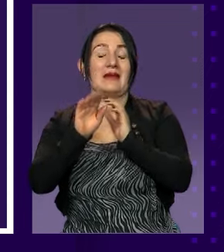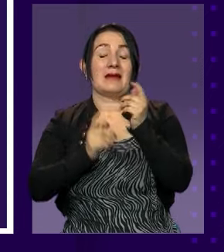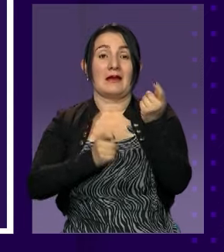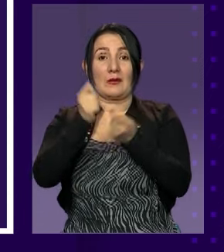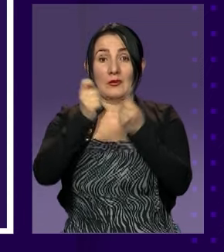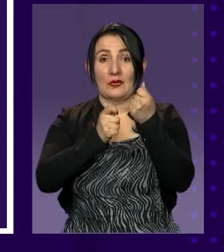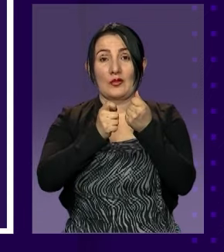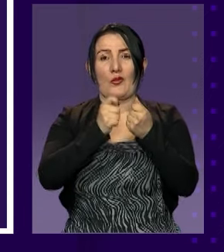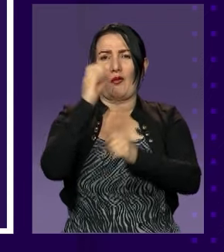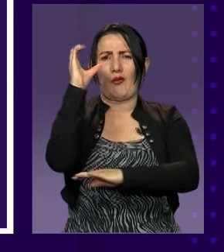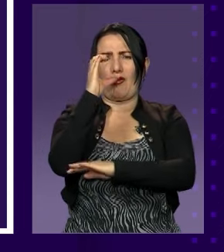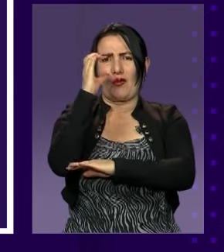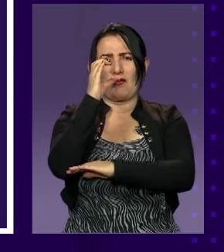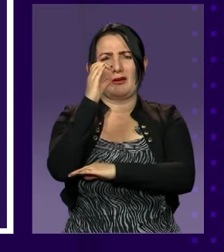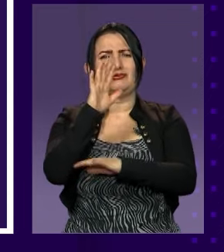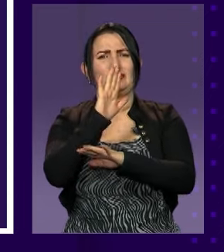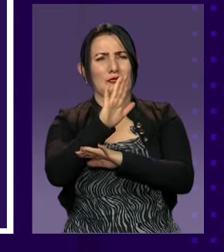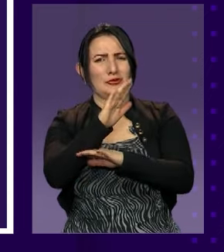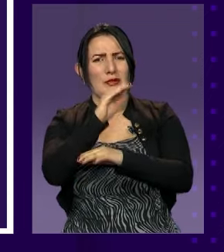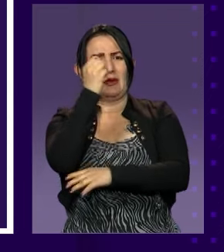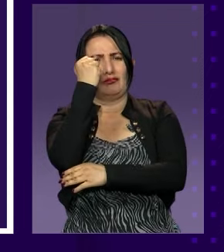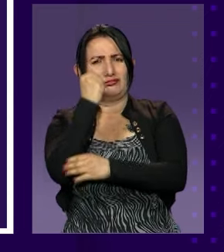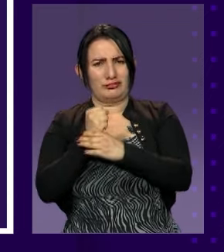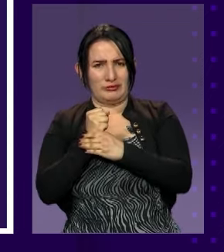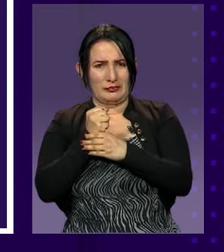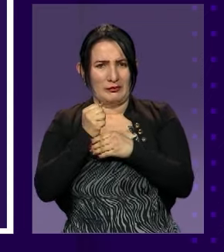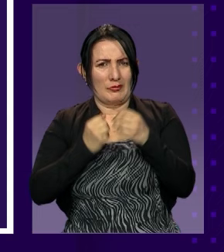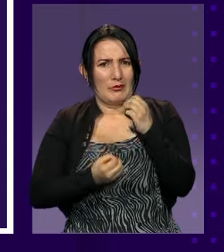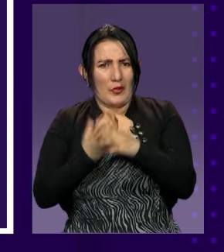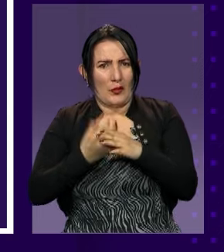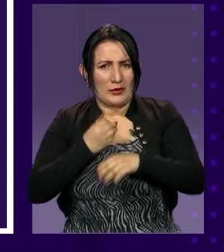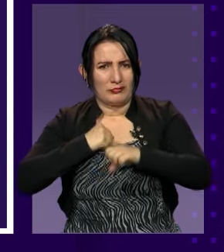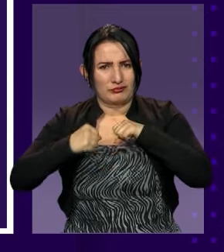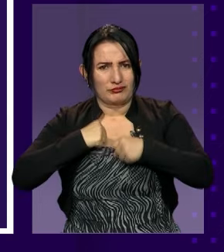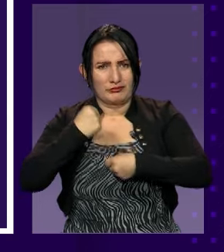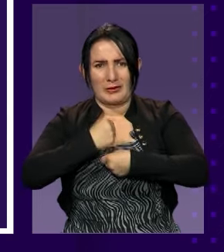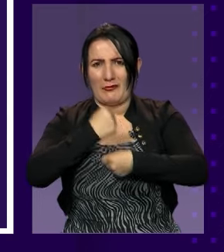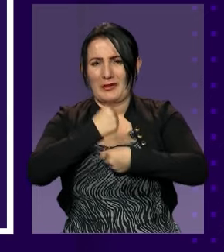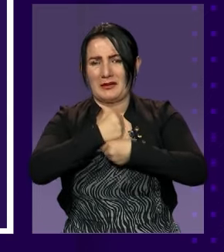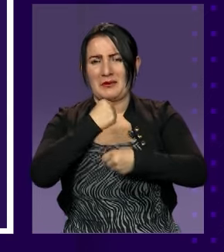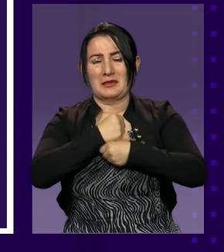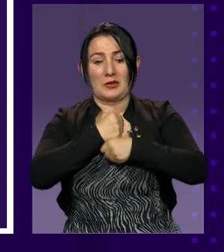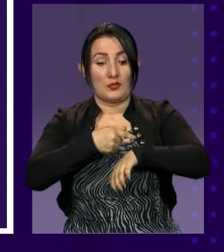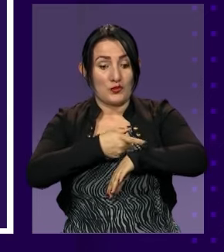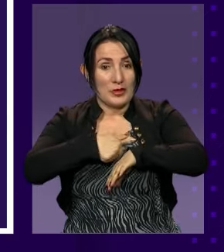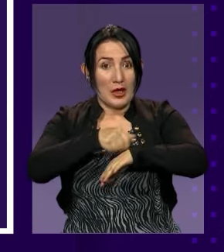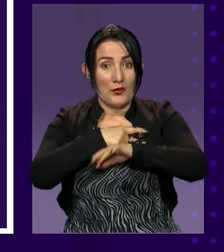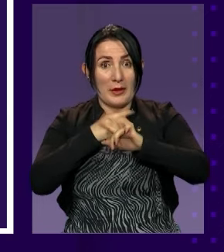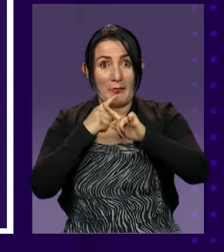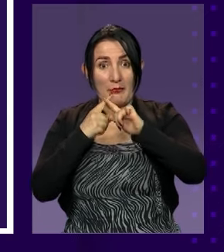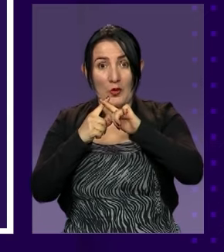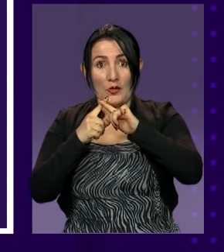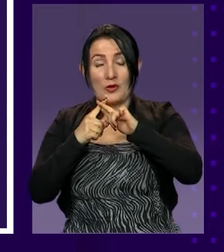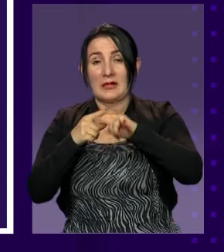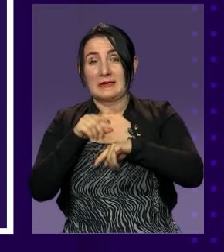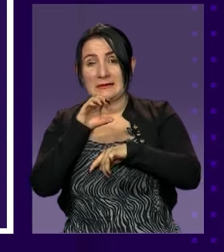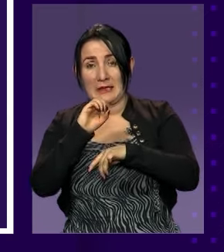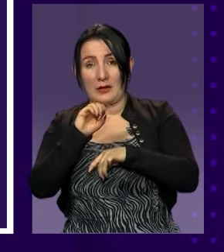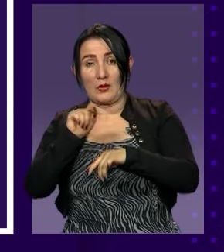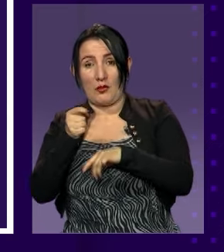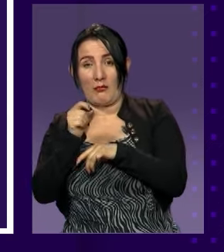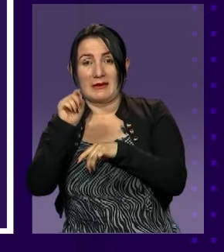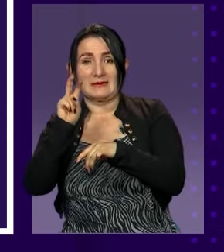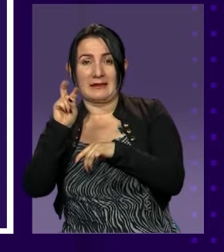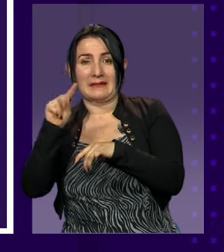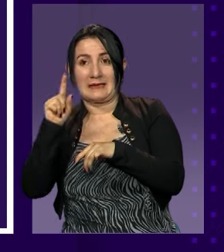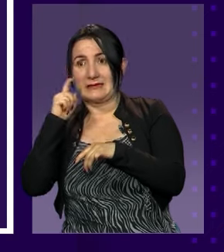términos laborales. Según el DANE, para el último semestre de 2023, la productividad laboral por hora trabajada creció a